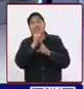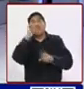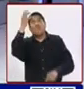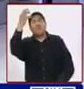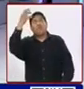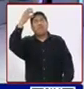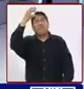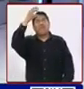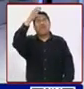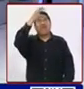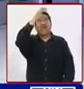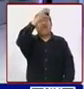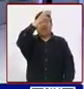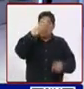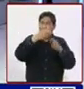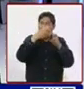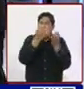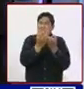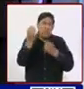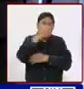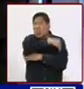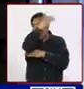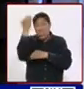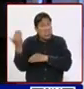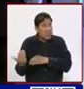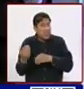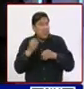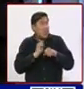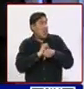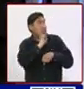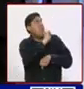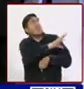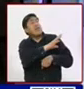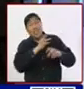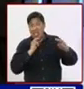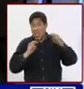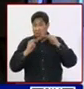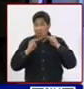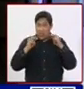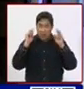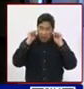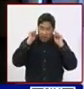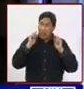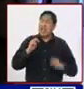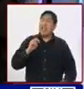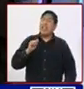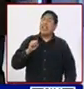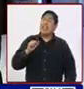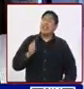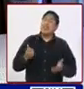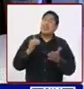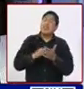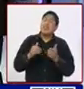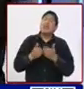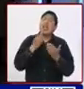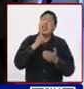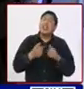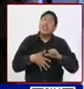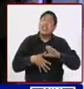asteroide. Y qué bueno, al final ha llegado a noticias y oídos de la NASA. A ver, Cristian, estoy nuevamente